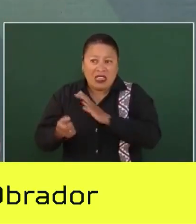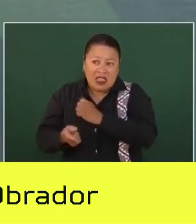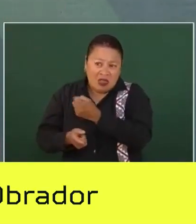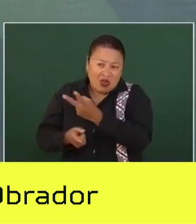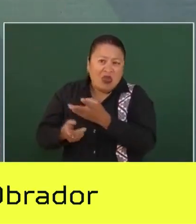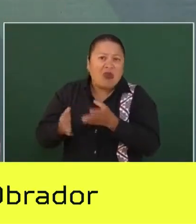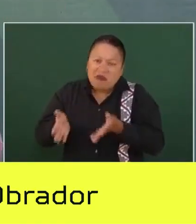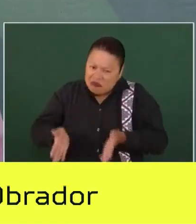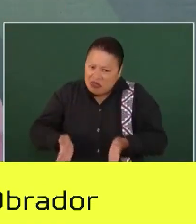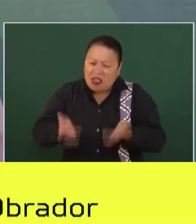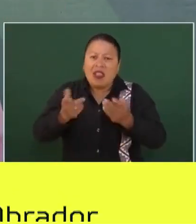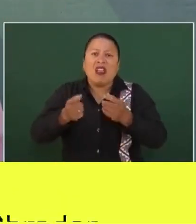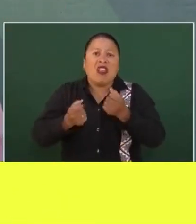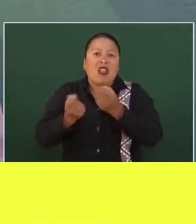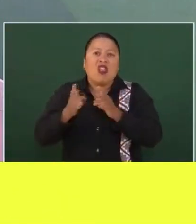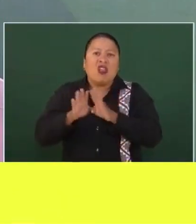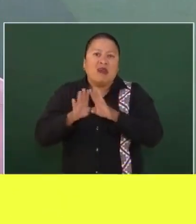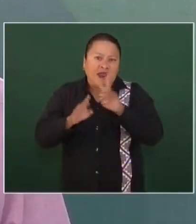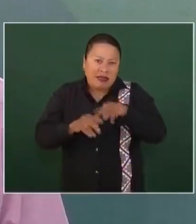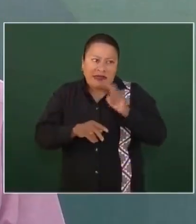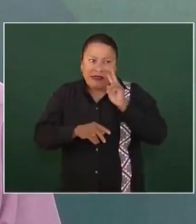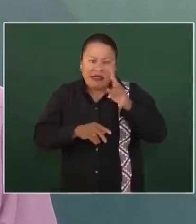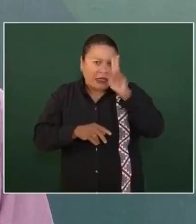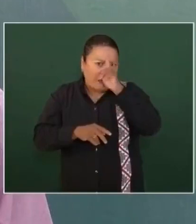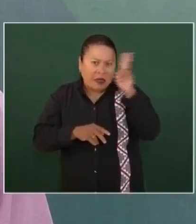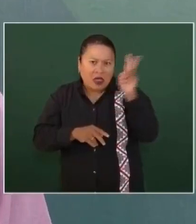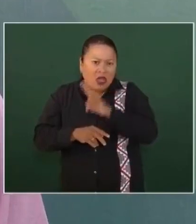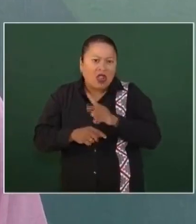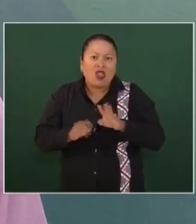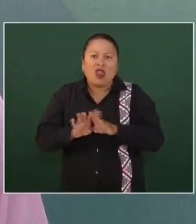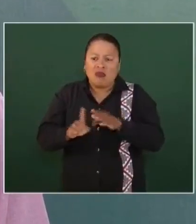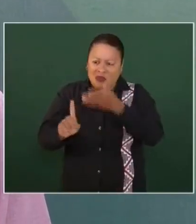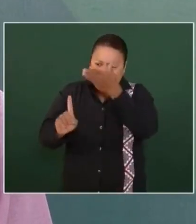peores dejar en libertad a presuntos